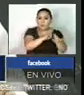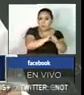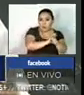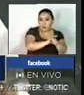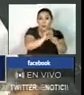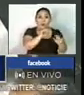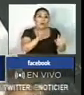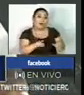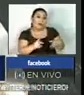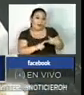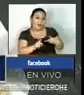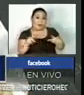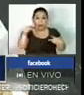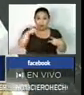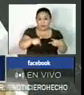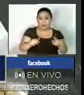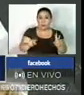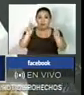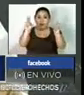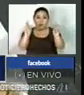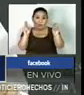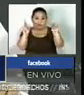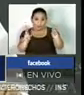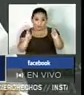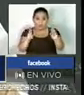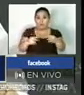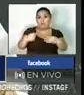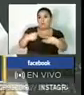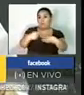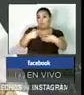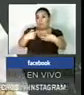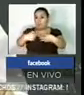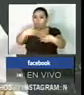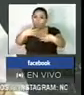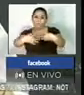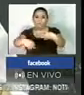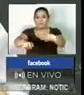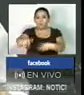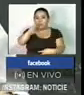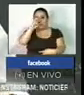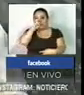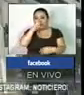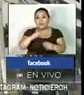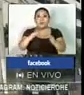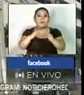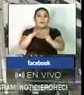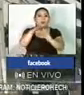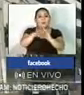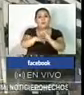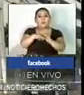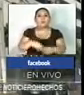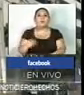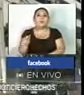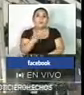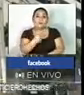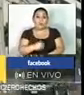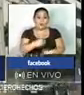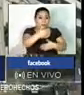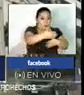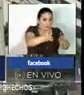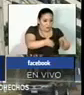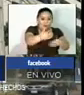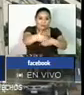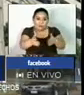en el marco de la nueva aplicación de la disciplina de la cuarentena. Son 90 centros de